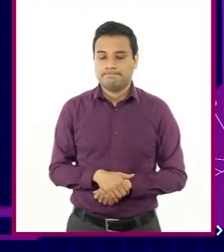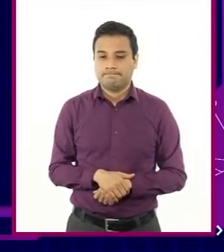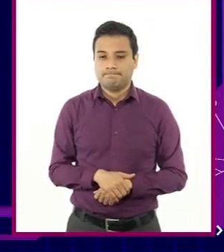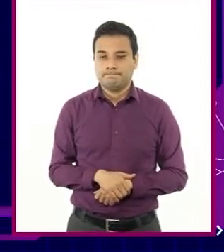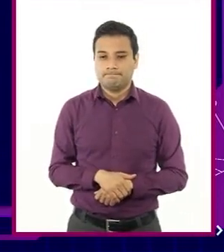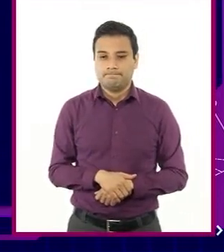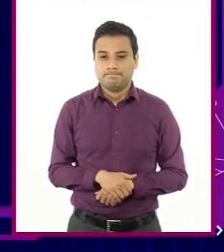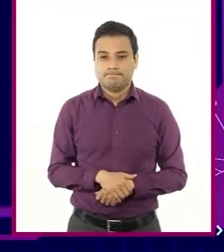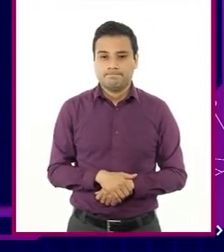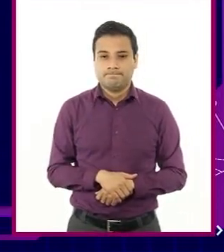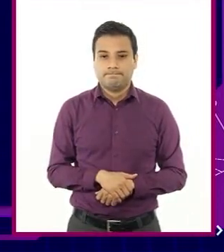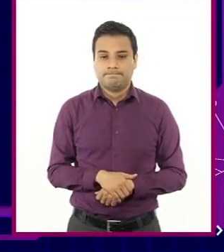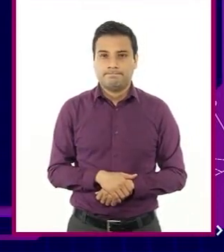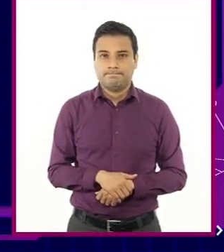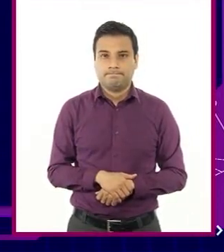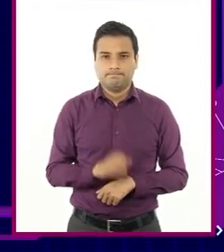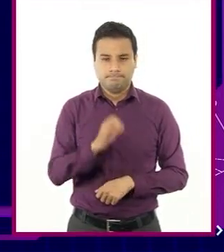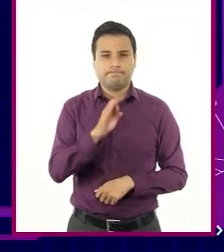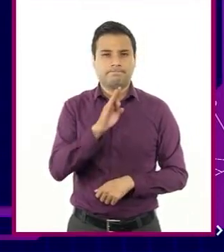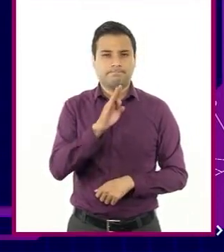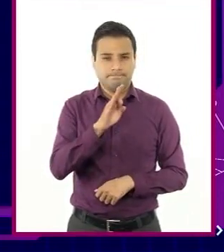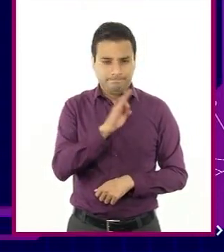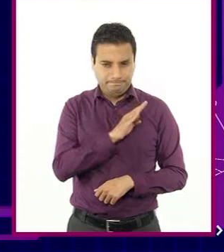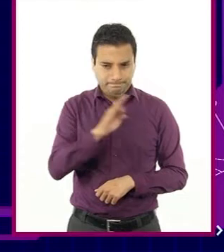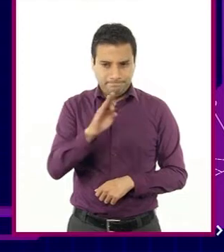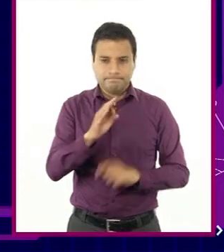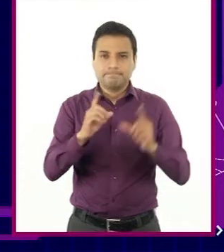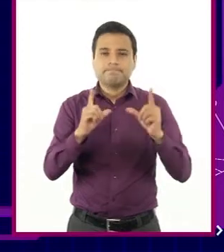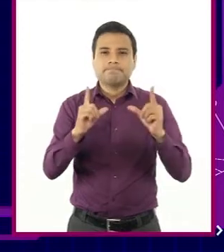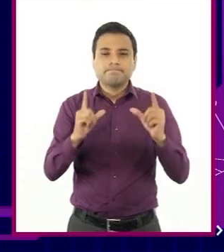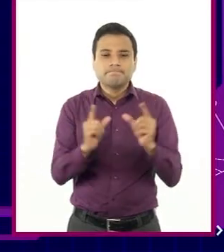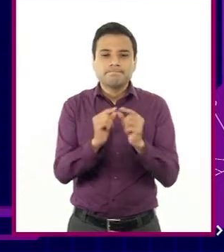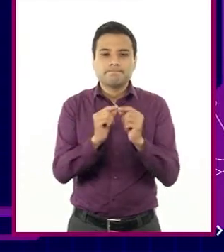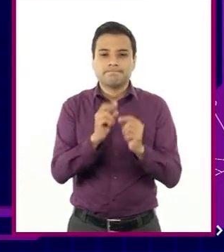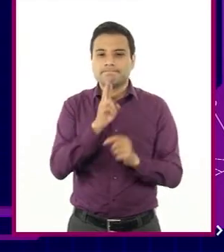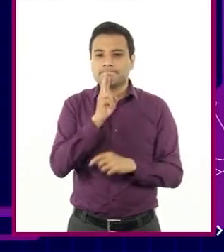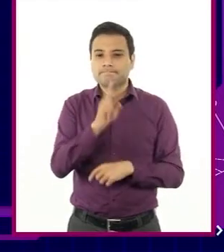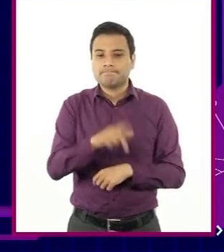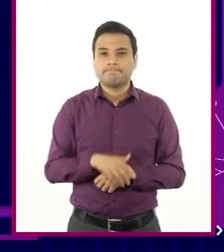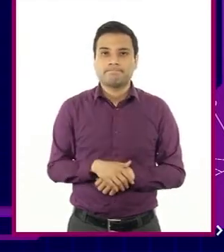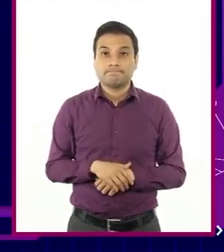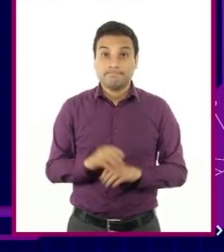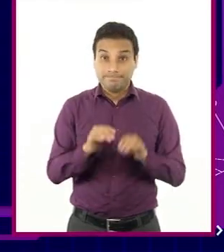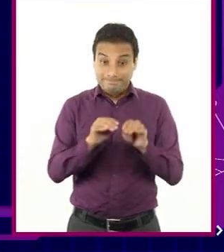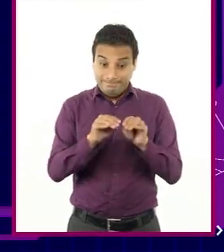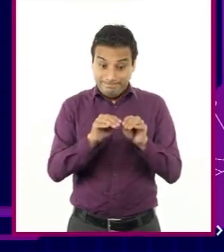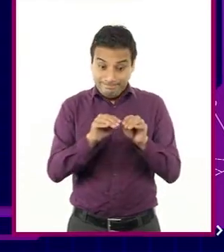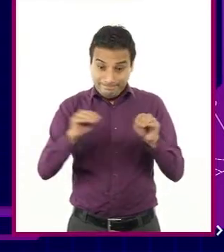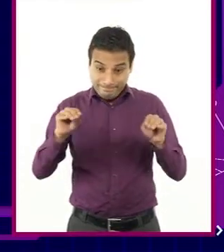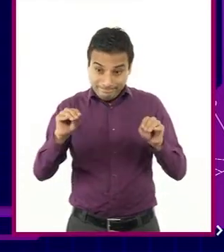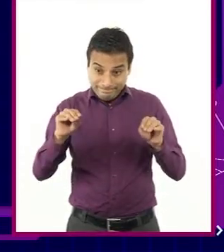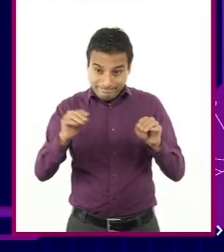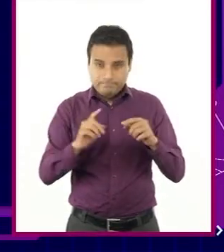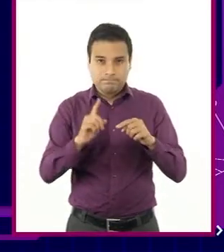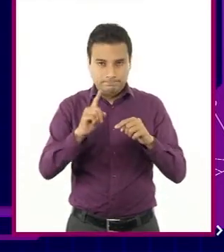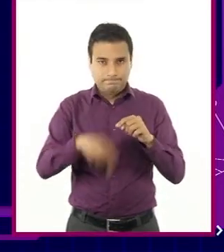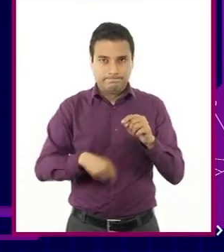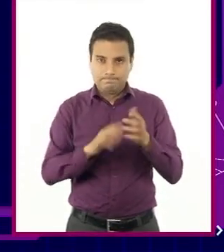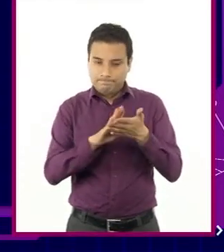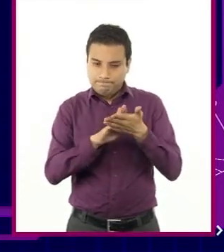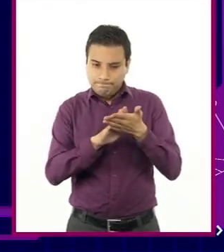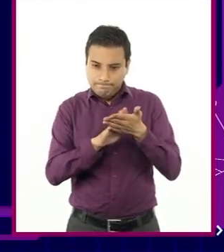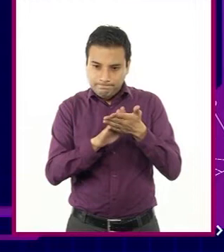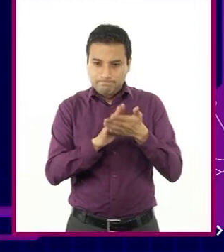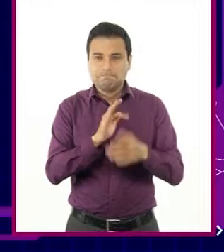metros. Aquí podemos simplificar la unidad de medida que se encuentra en el numerador y en el denominador, en este